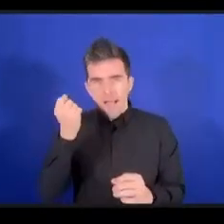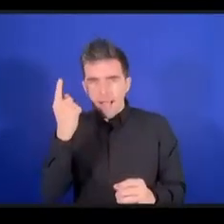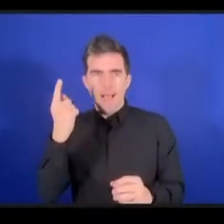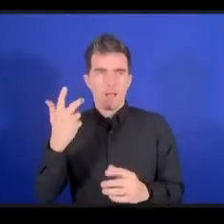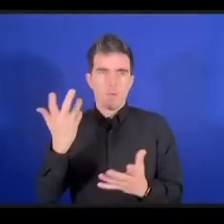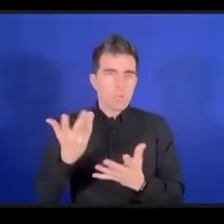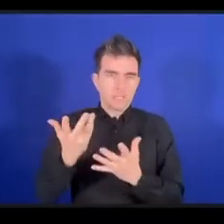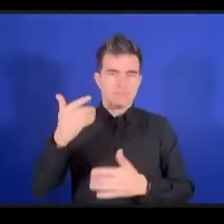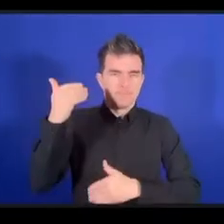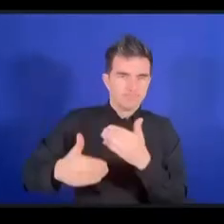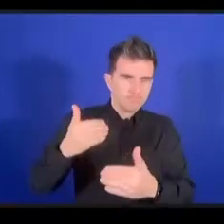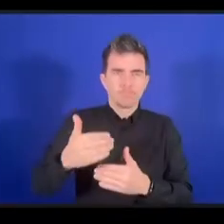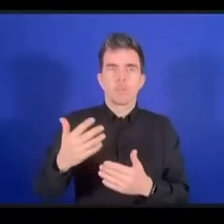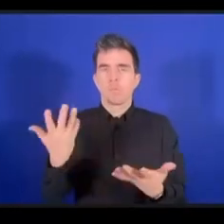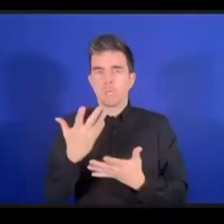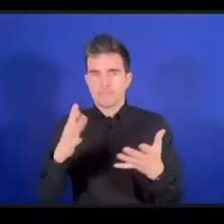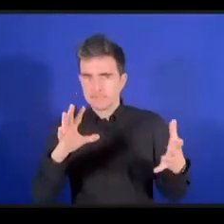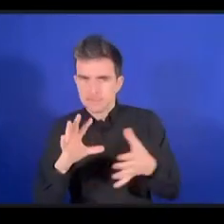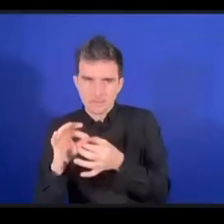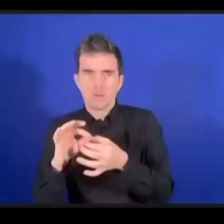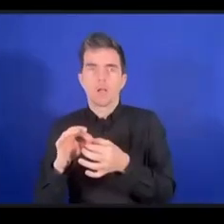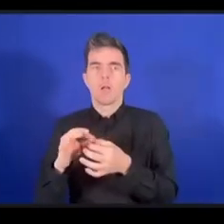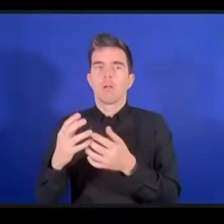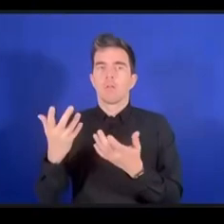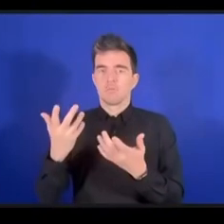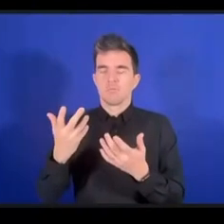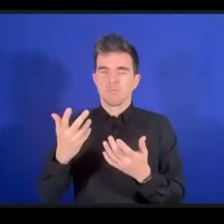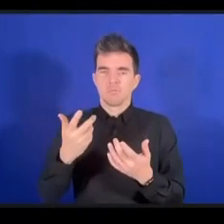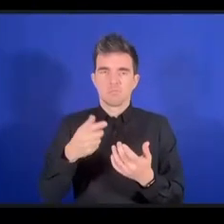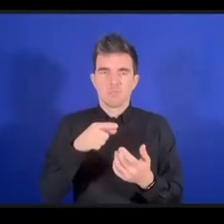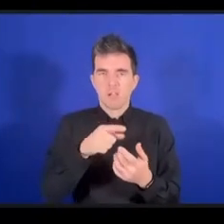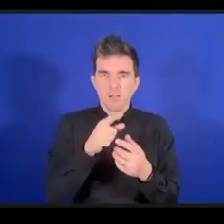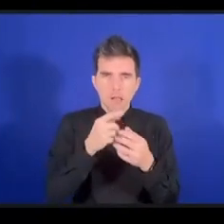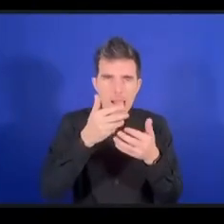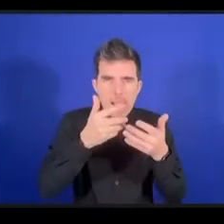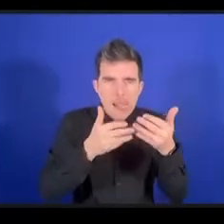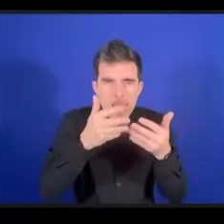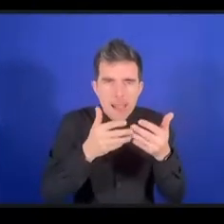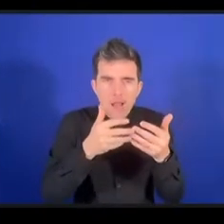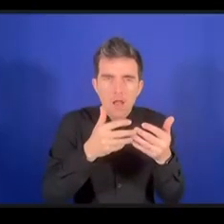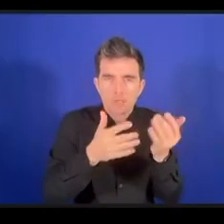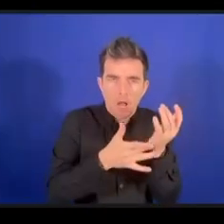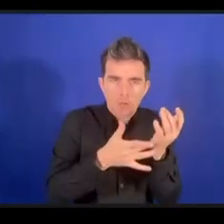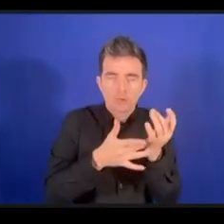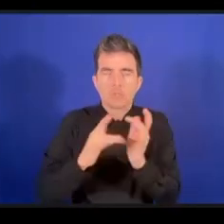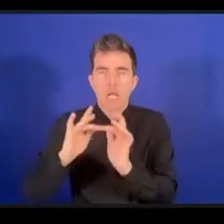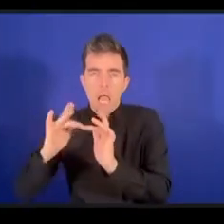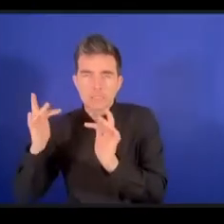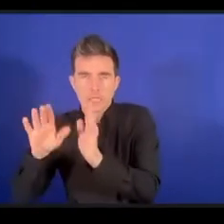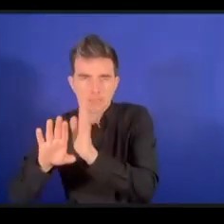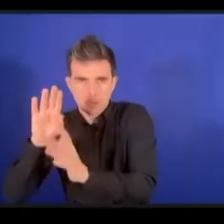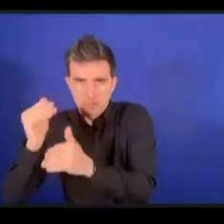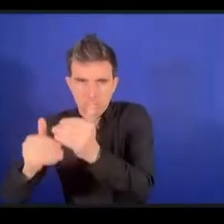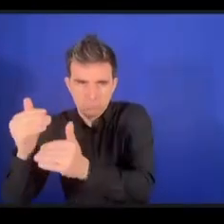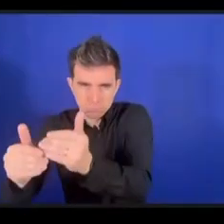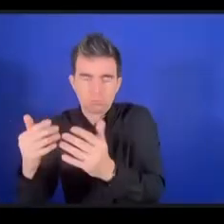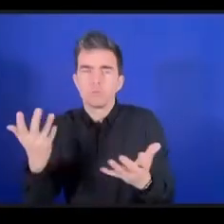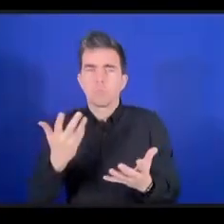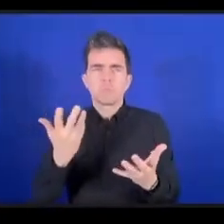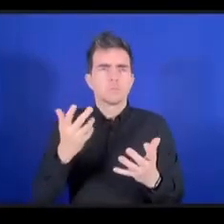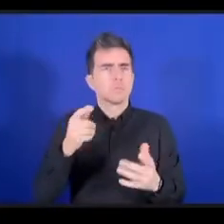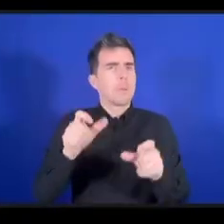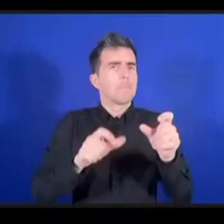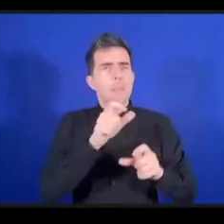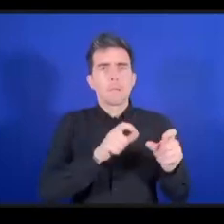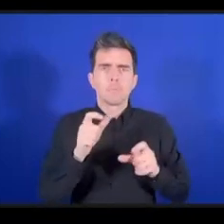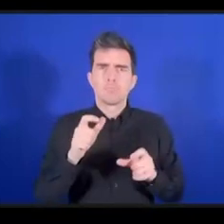cosas que existen los problemas que tenemos y por qué está ocurriendo aquello que esperamos